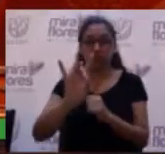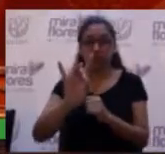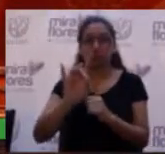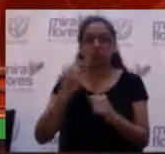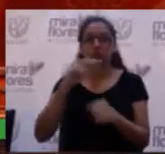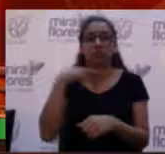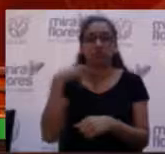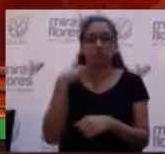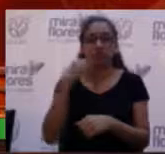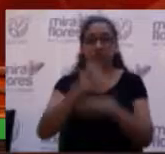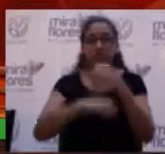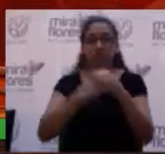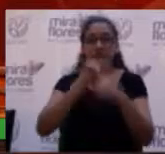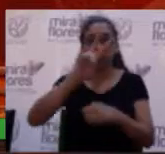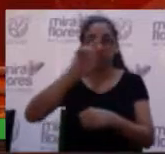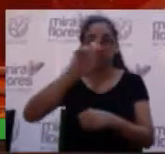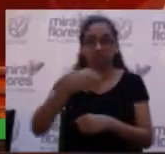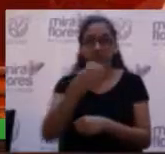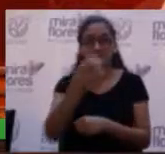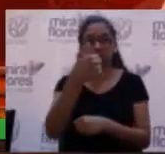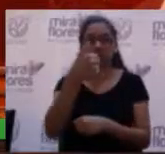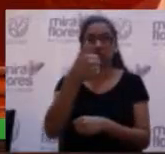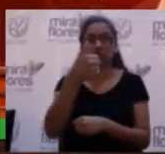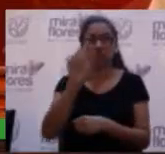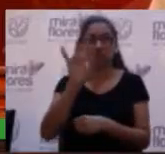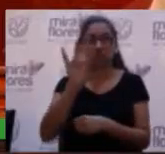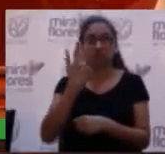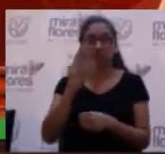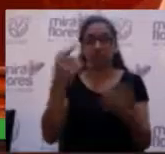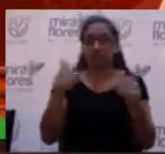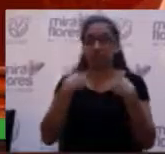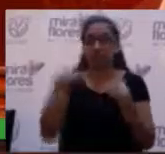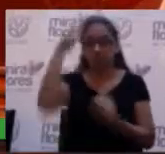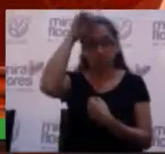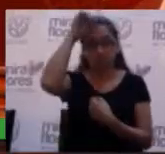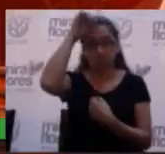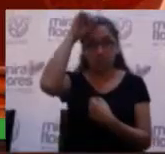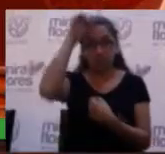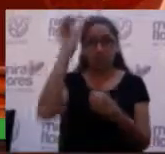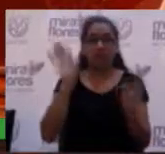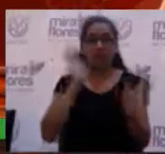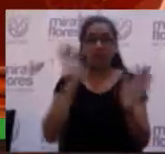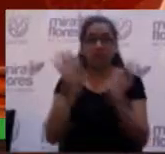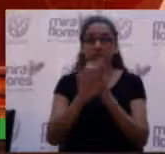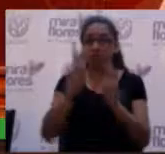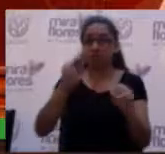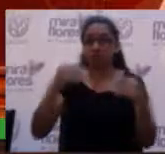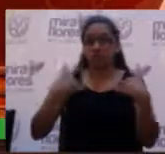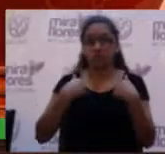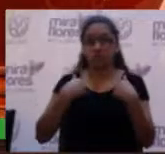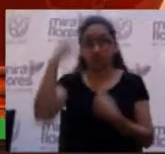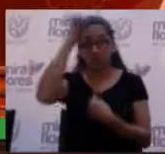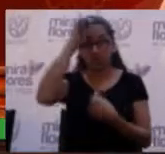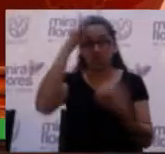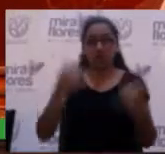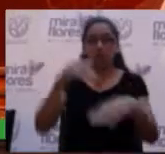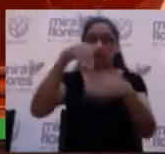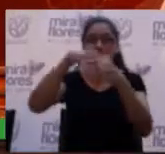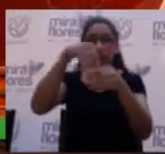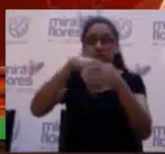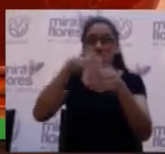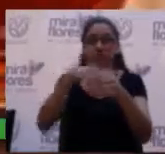2017. No sé si hay alguna observación sobre la misma. Si no tenemos observaciones, procederemos a votar. Aquellos